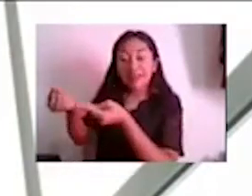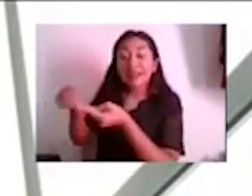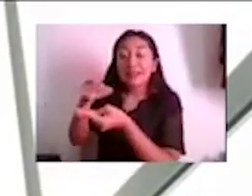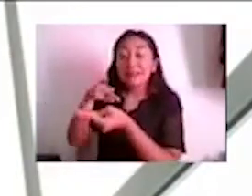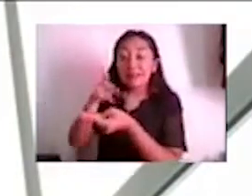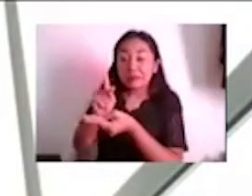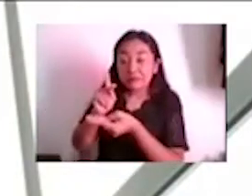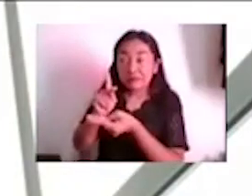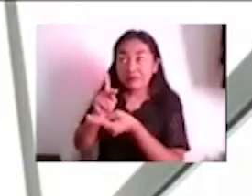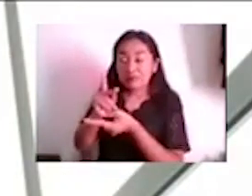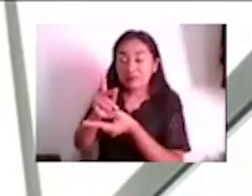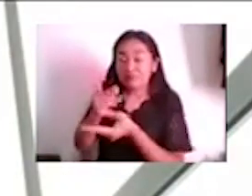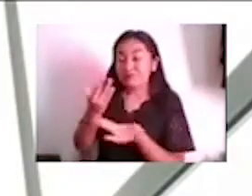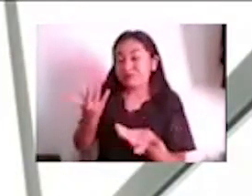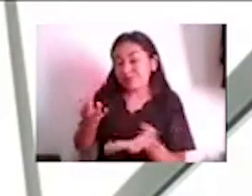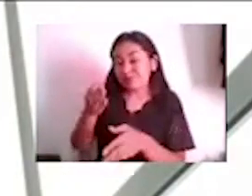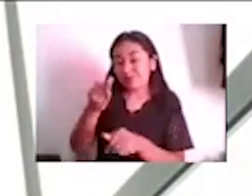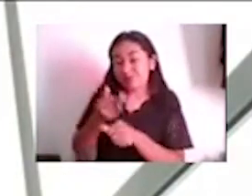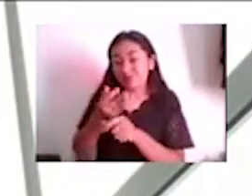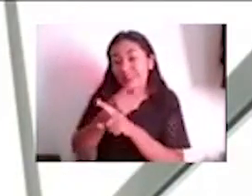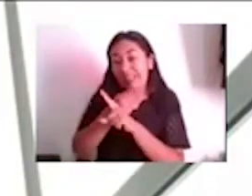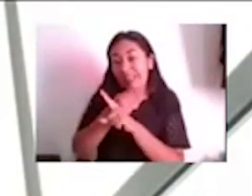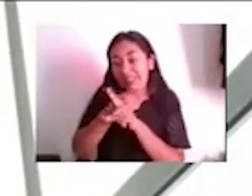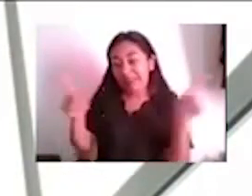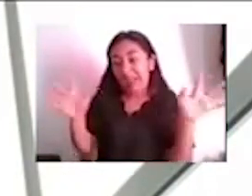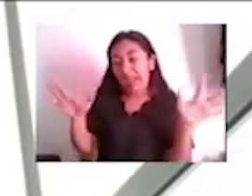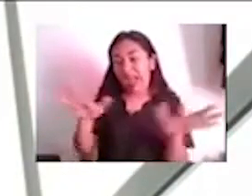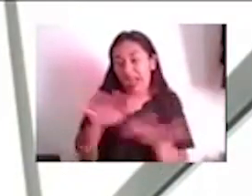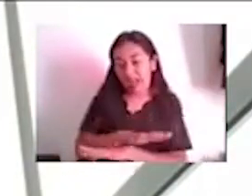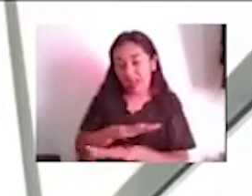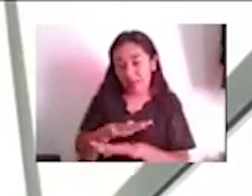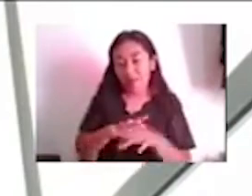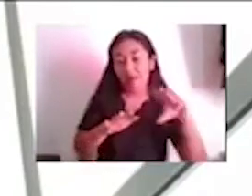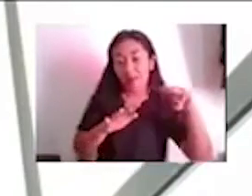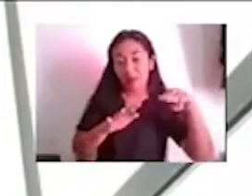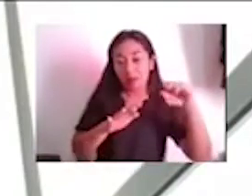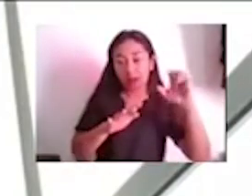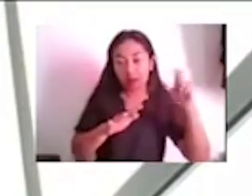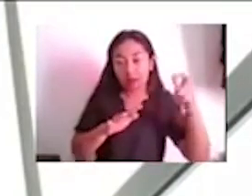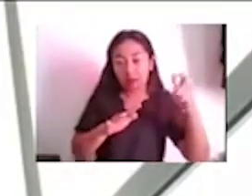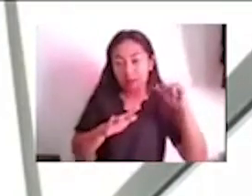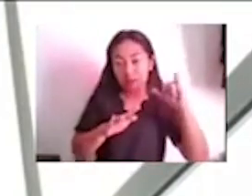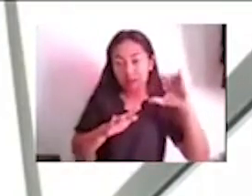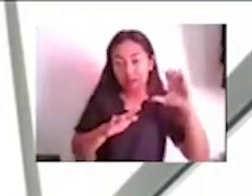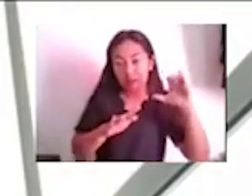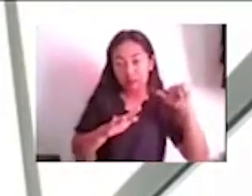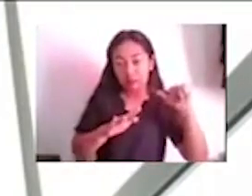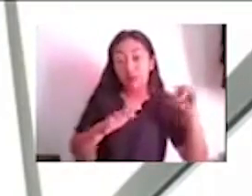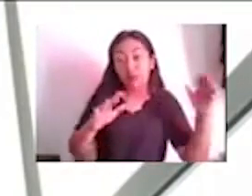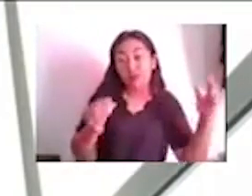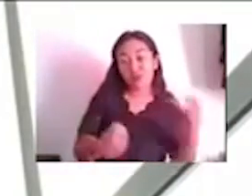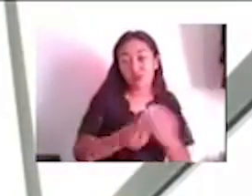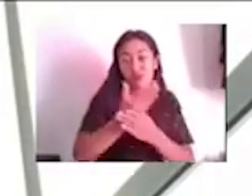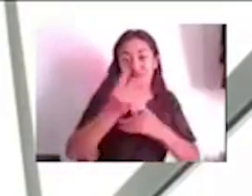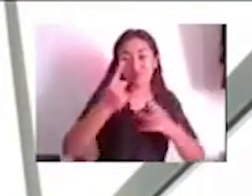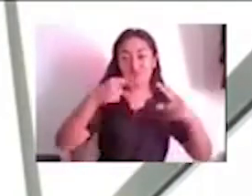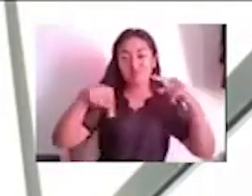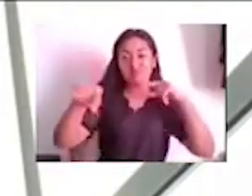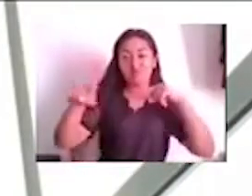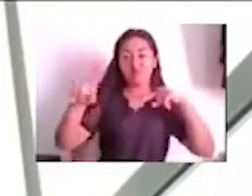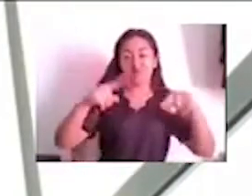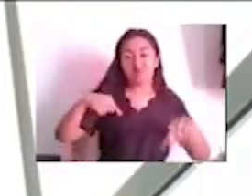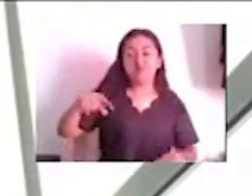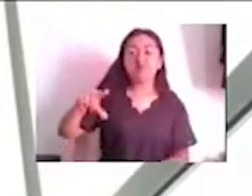mercado quedó controlado, no solo les impusieron un gobernante, el linaje gobernante de Tlatelolco ya no